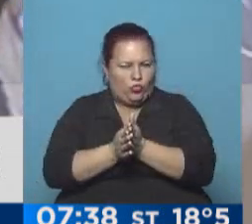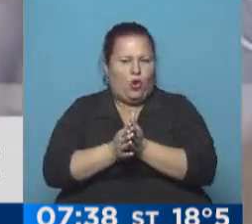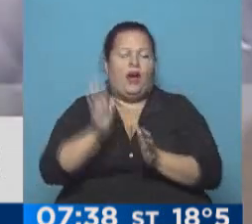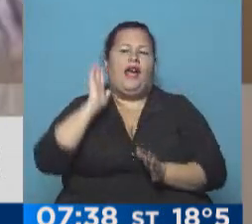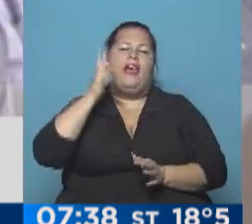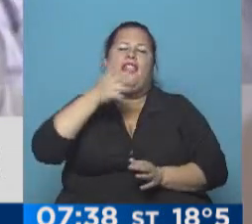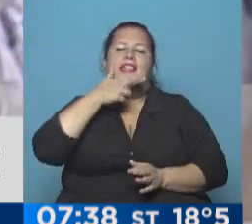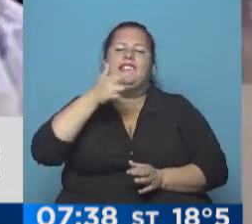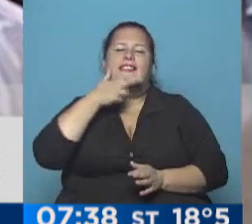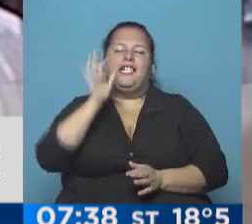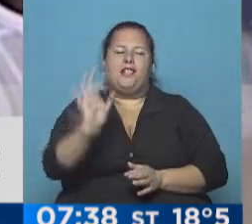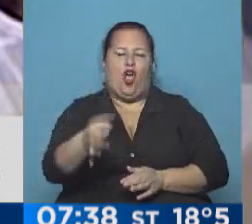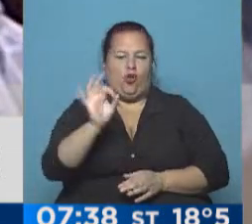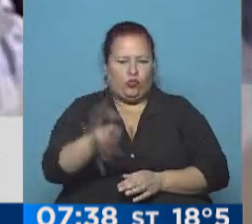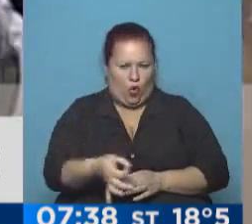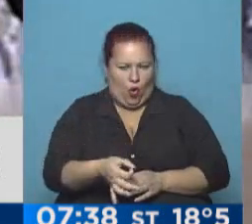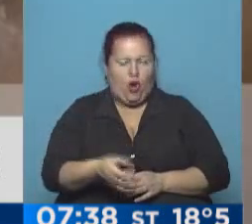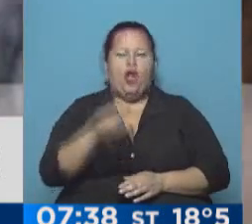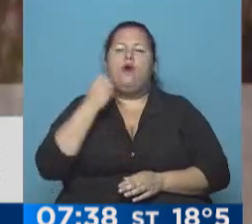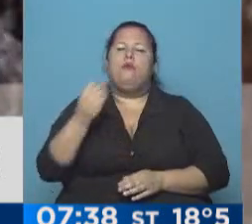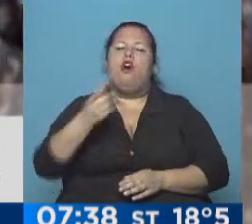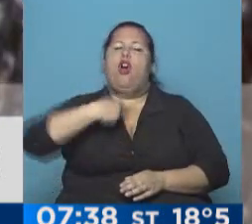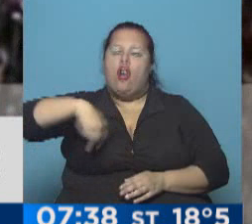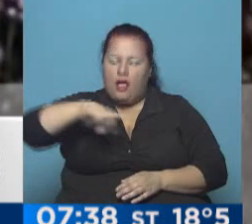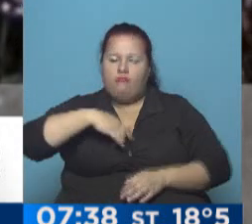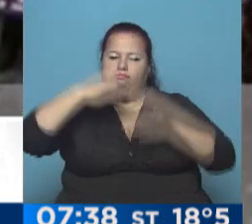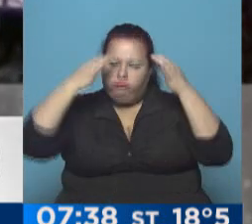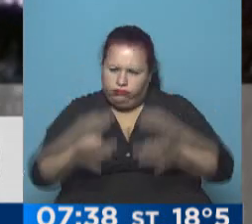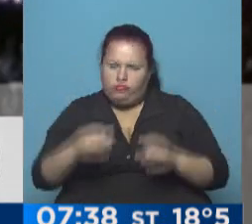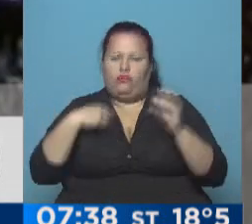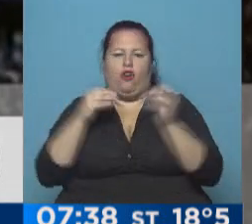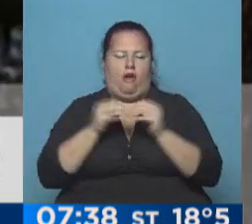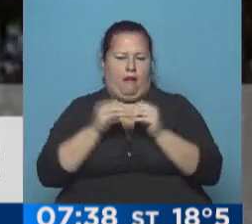17 de octubre porque somos leales